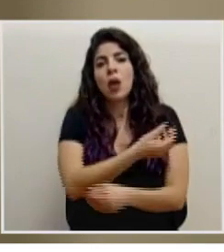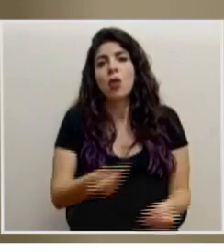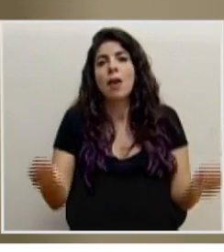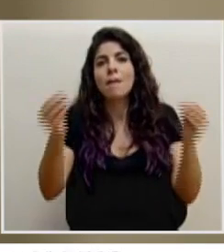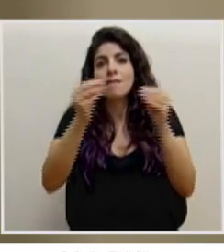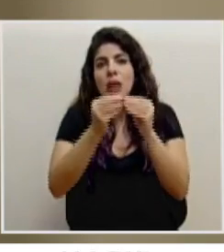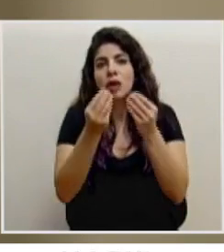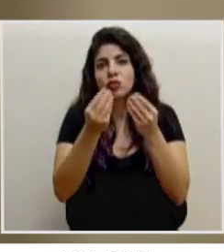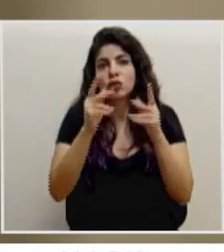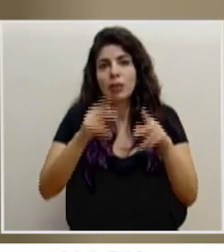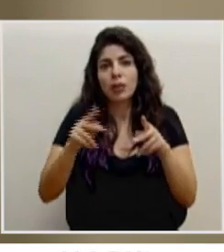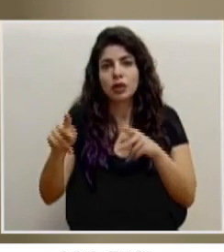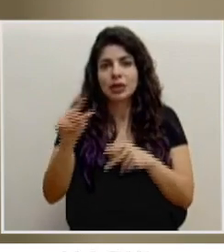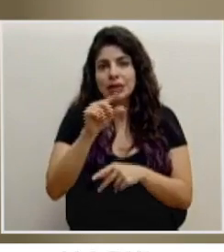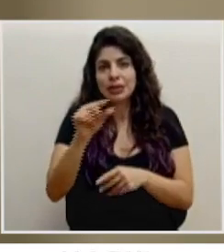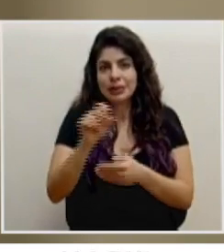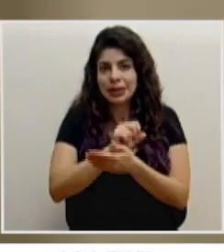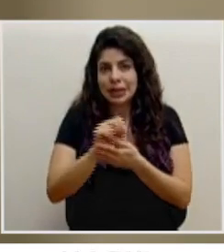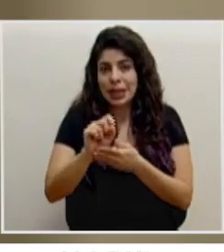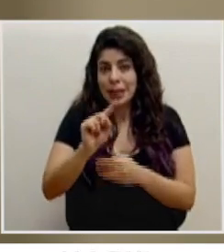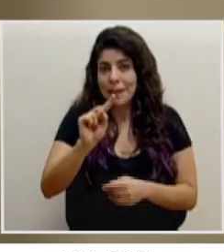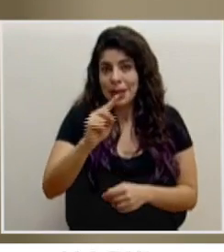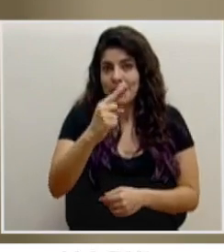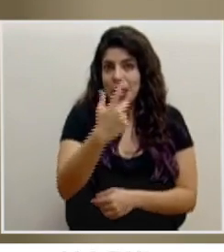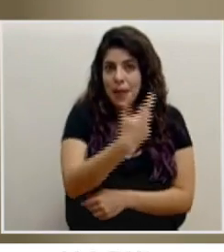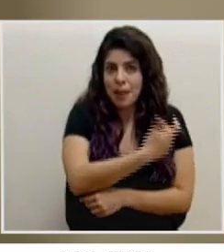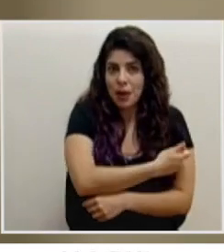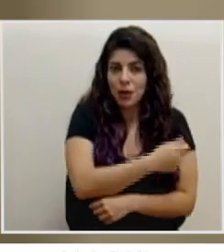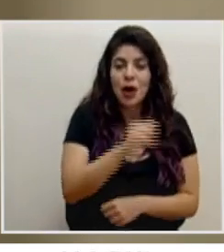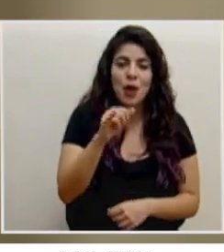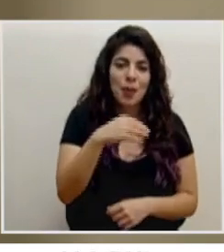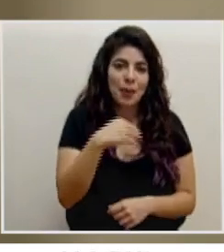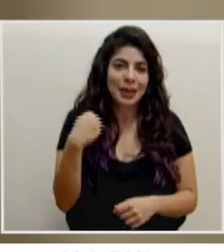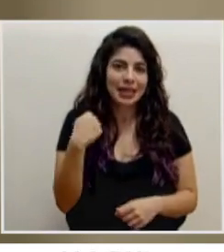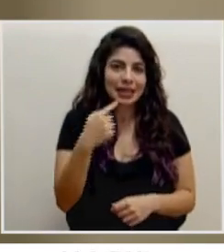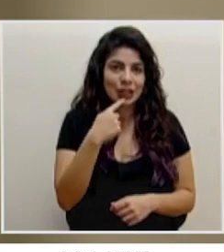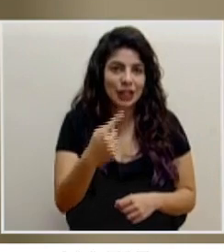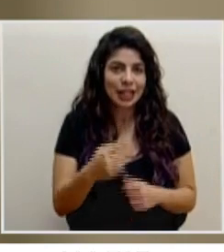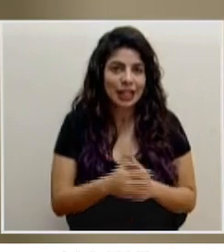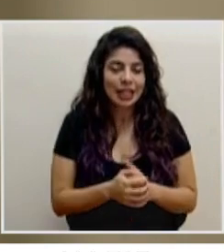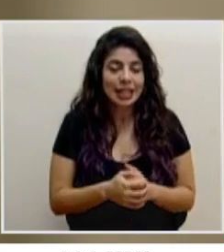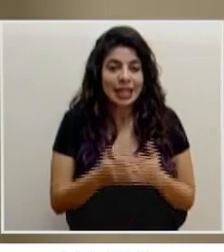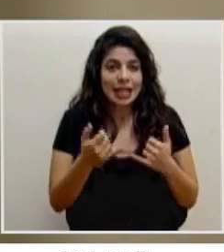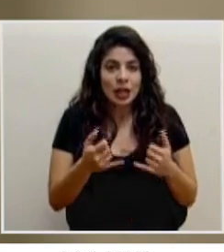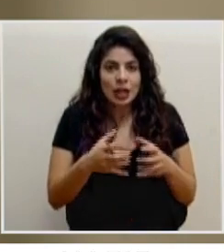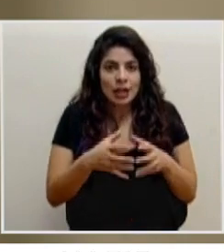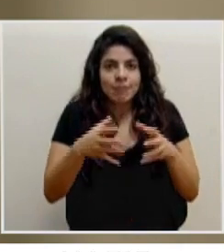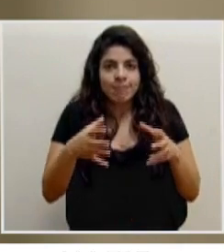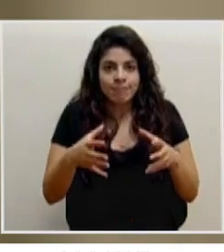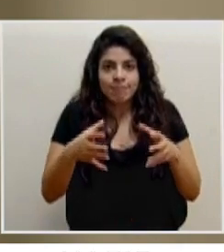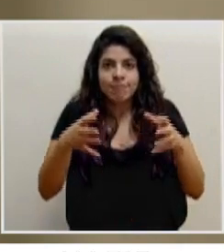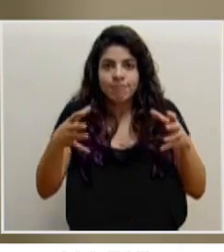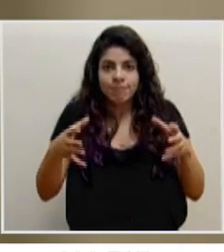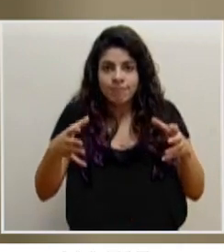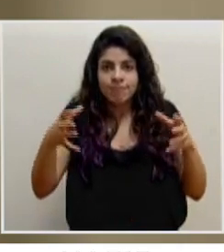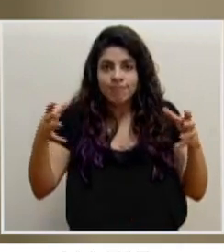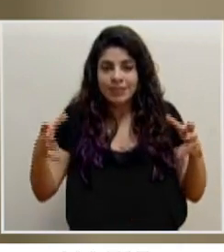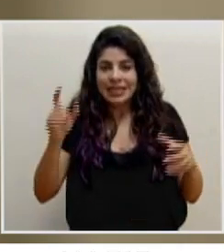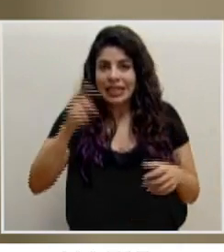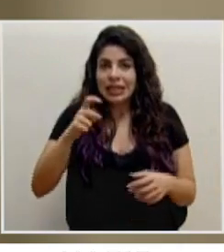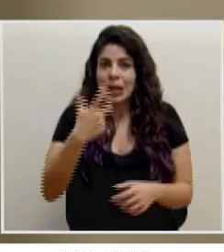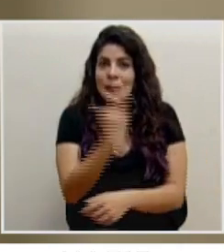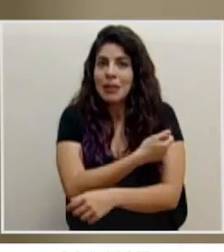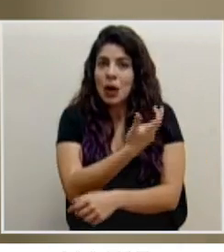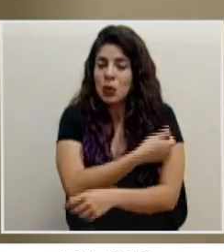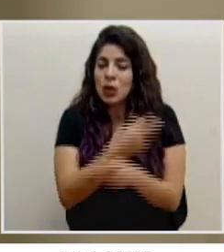más durante Semana Santa en primera dosis. Como dice el señor ministro, los casos están aumentando y hay que vacunar lo más